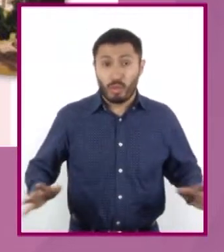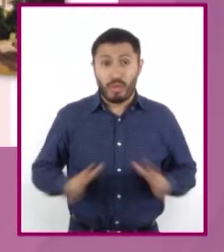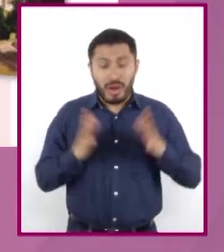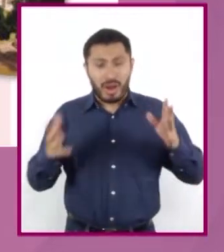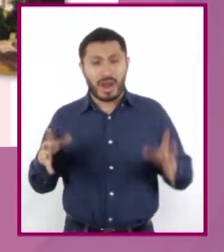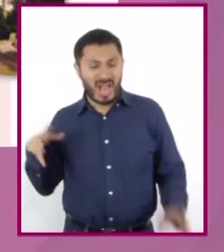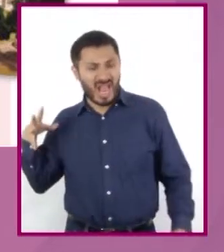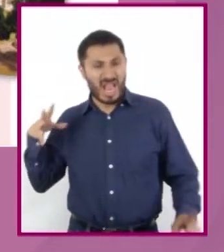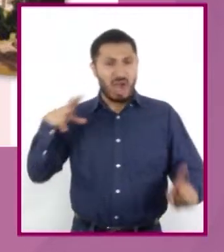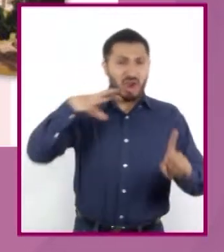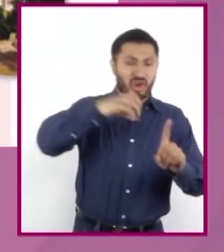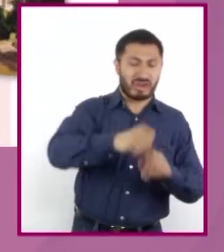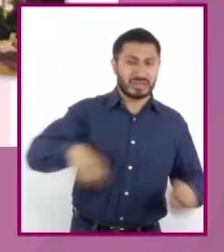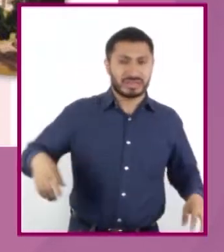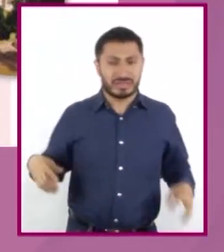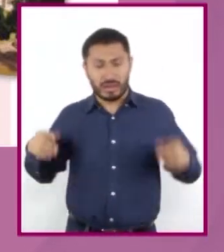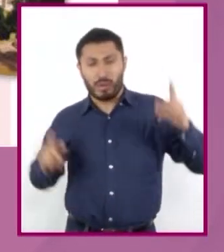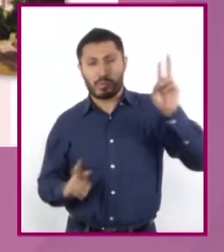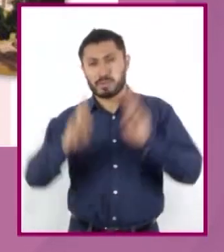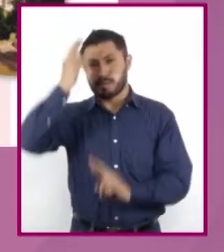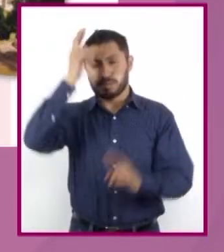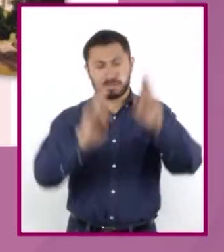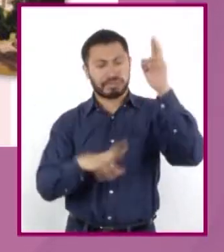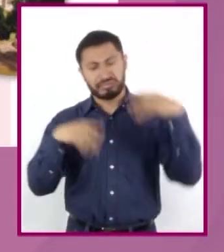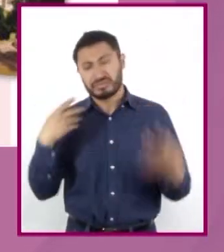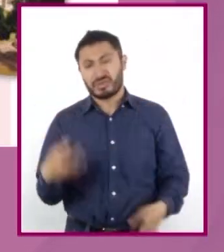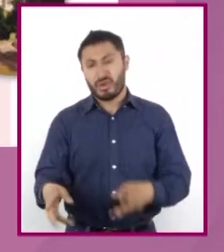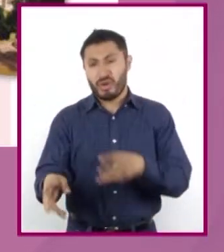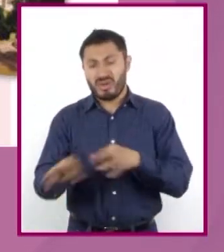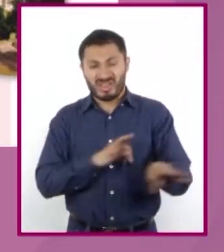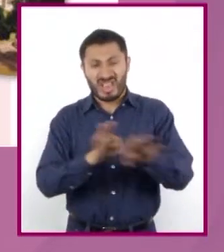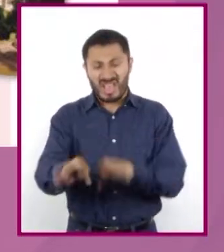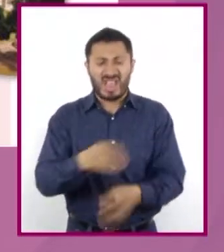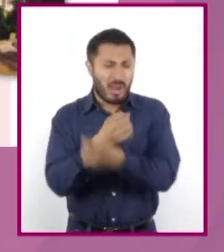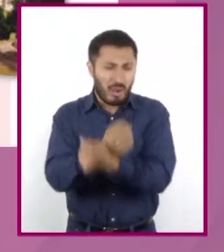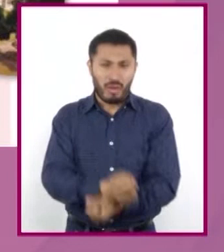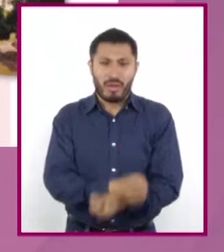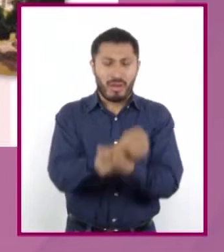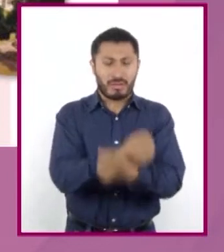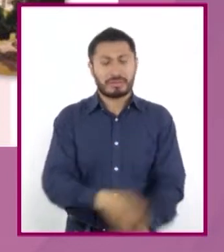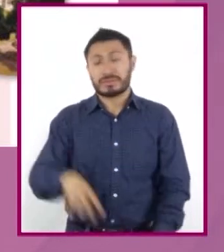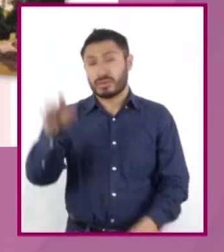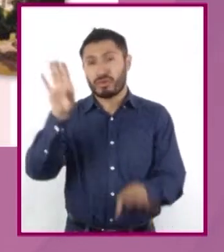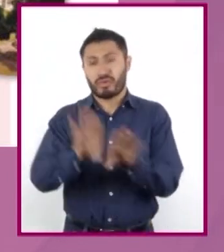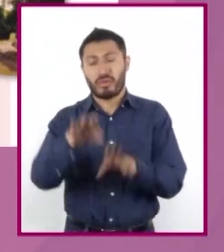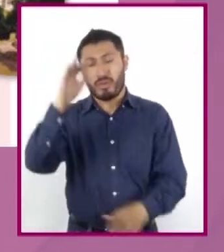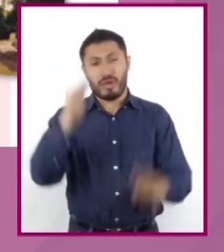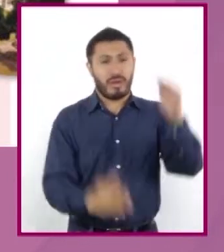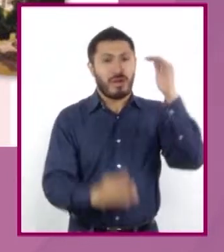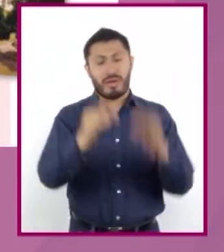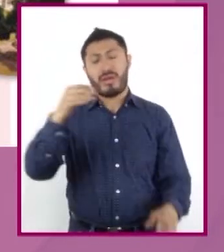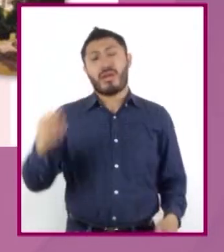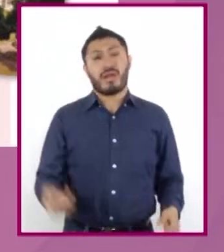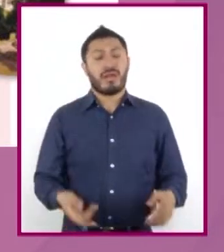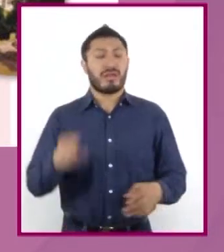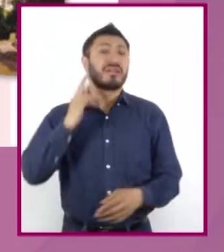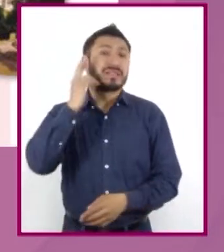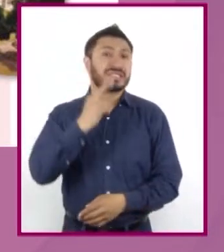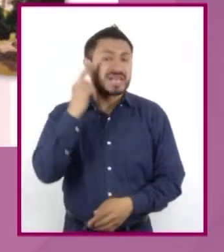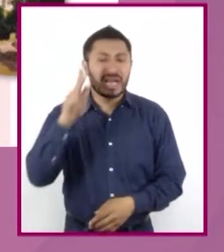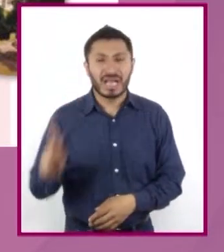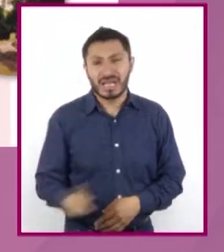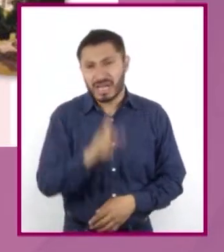las explosiones políticas y sociales que dislocan a etnias, clases, pueblos y naciones.